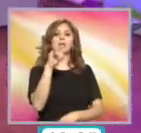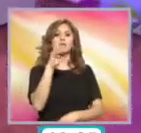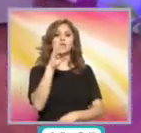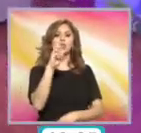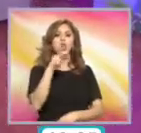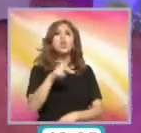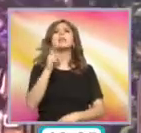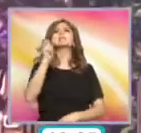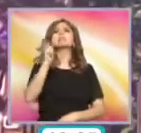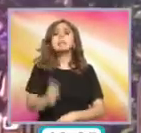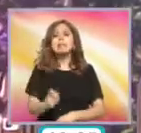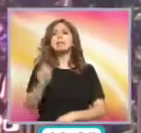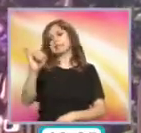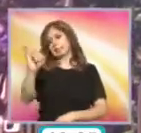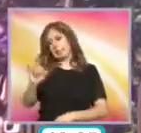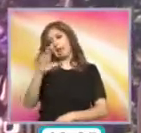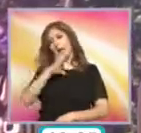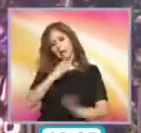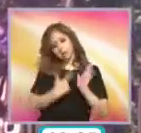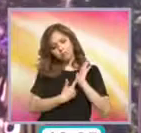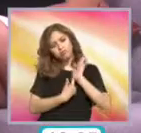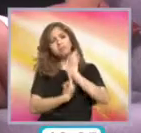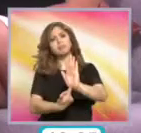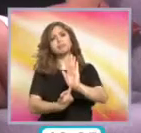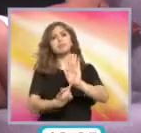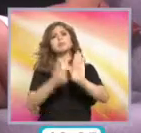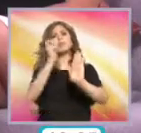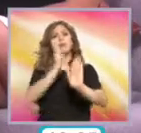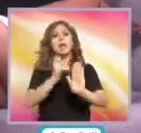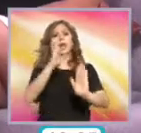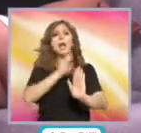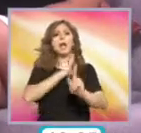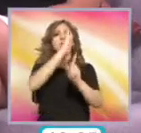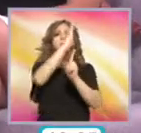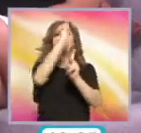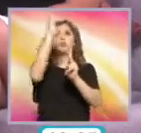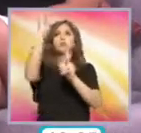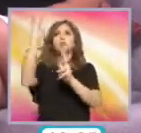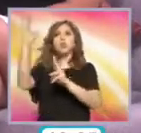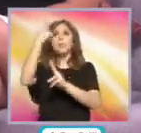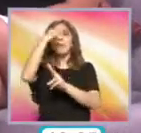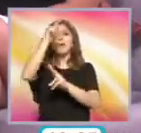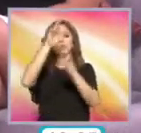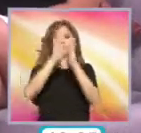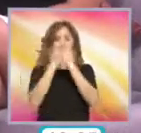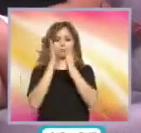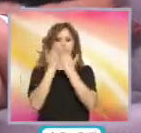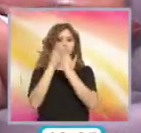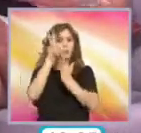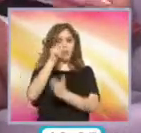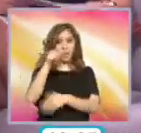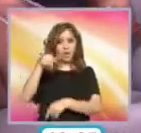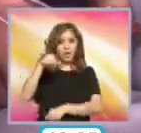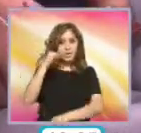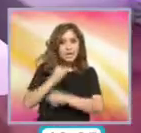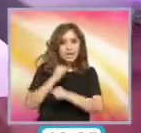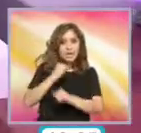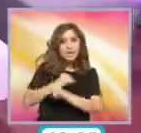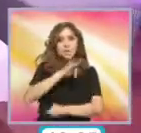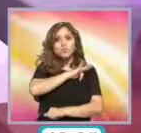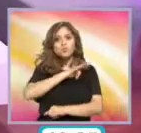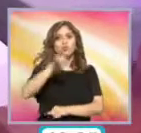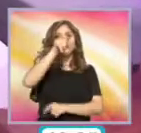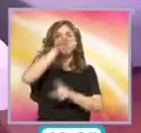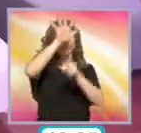sí, pásele, ahí están nuestros 3 literas de libritos para que recibe las cuentas. Exactamente. No, y ahora ya puedes. Ahora a través